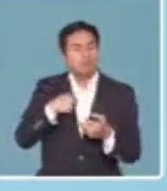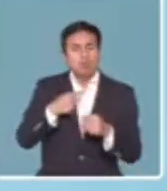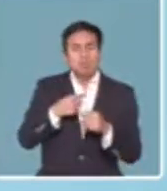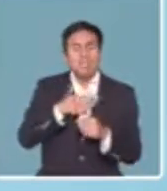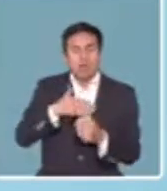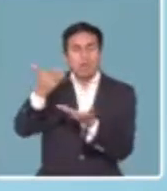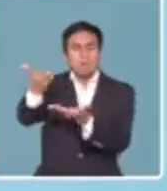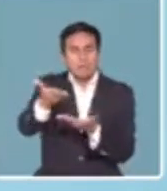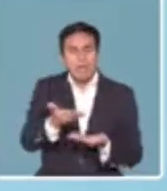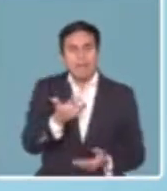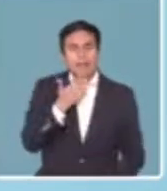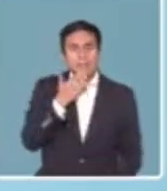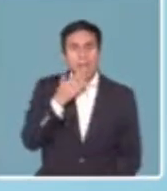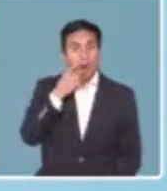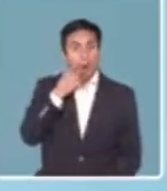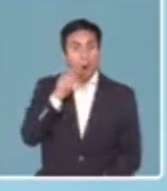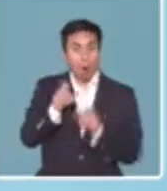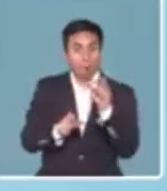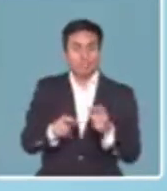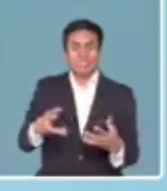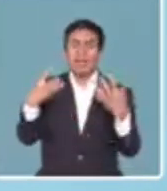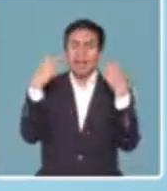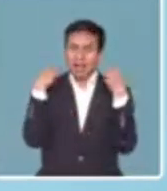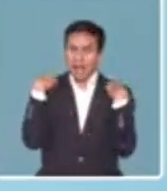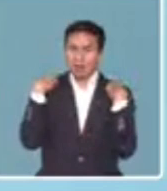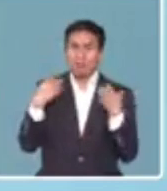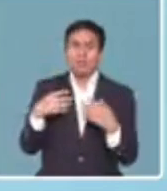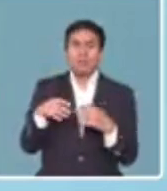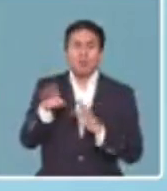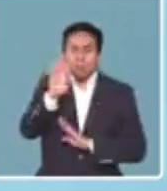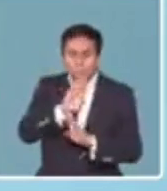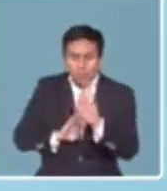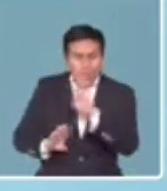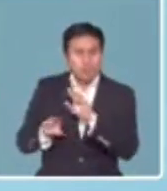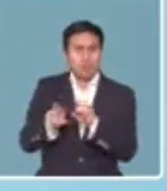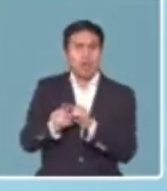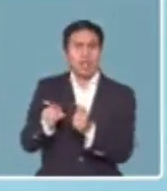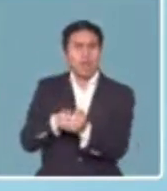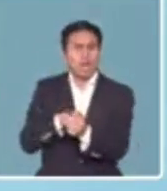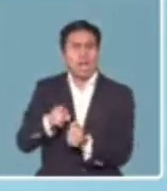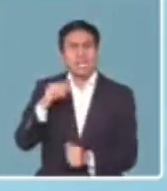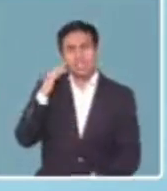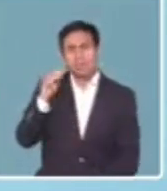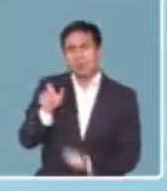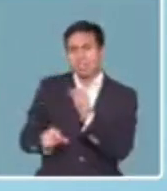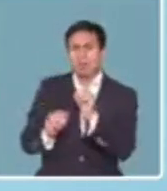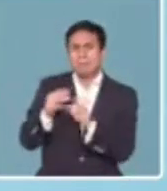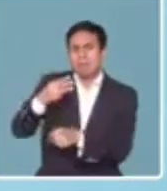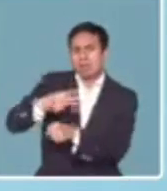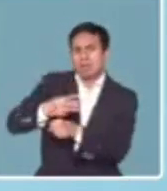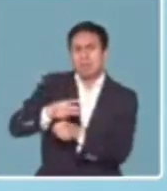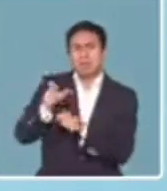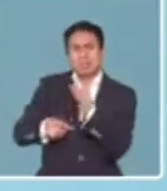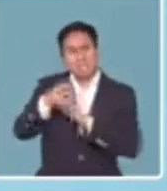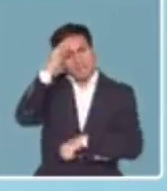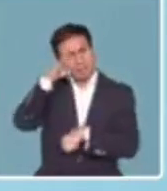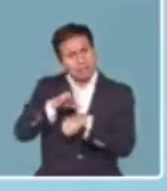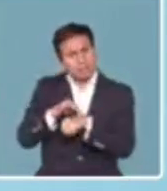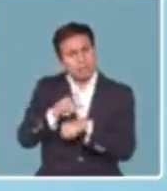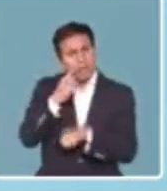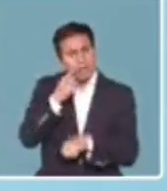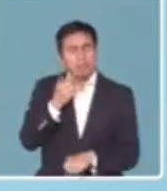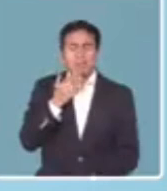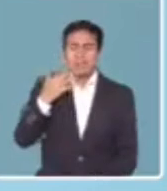invitar también a que los hombres nos hagamos cargo de las tareas de cuidado del hogar, de los niños, de las personas mayores, de las personas enfermas.